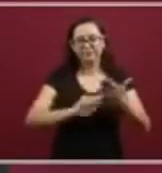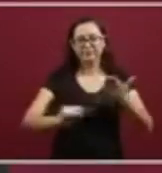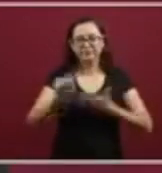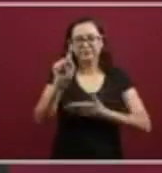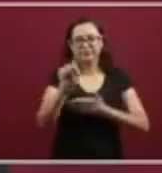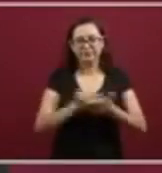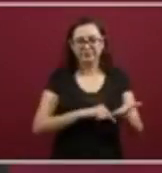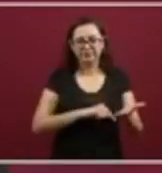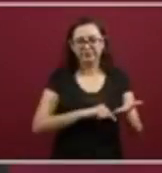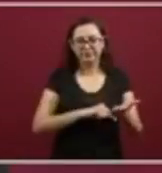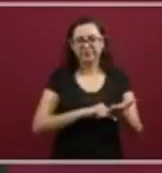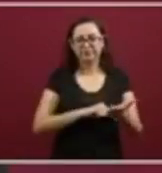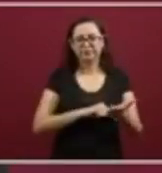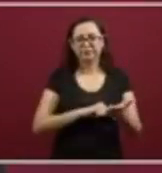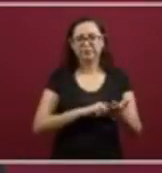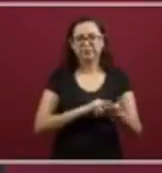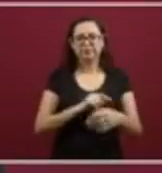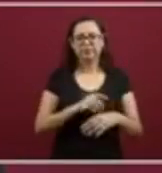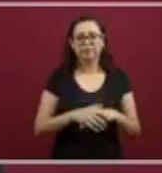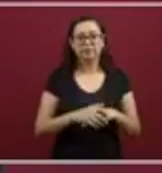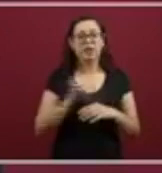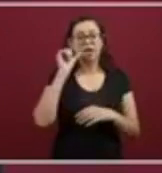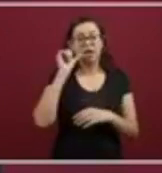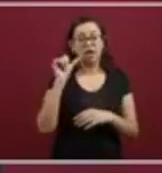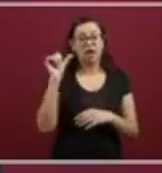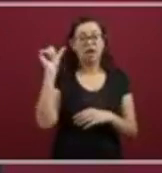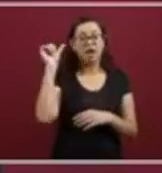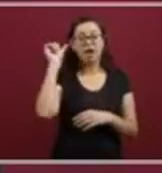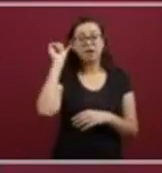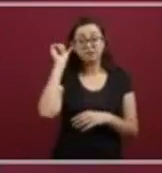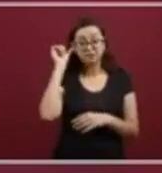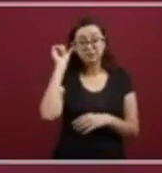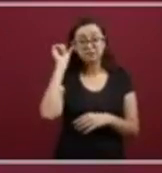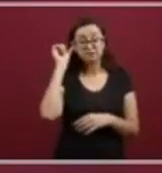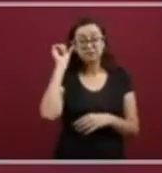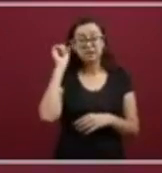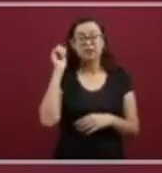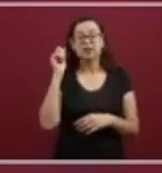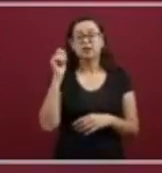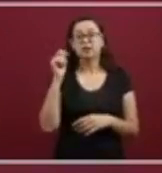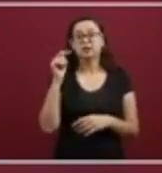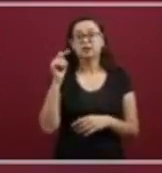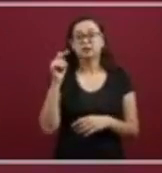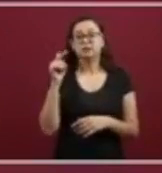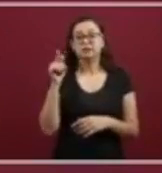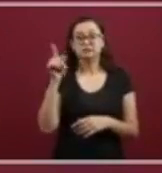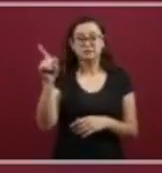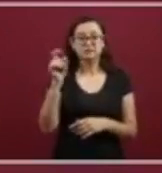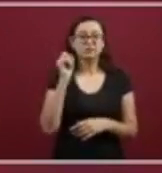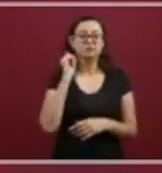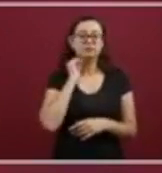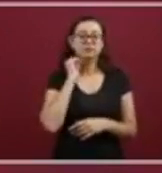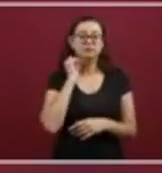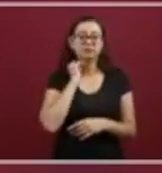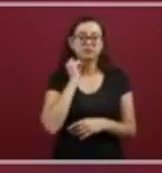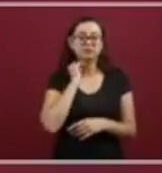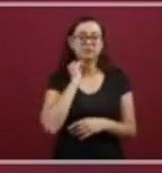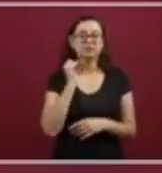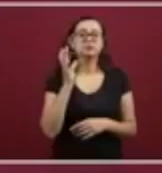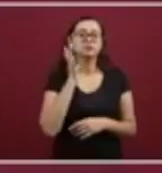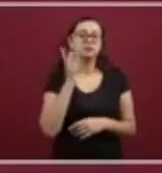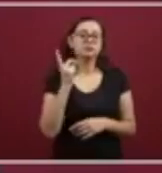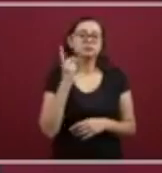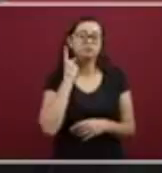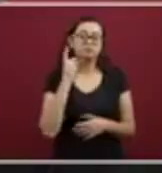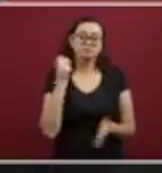Hasta el día de ayer, además de la aprobación en el Senado, en la Cámara de